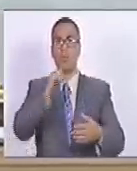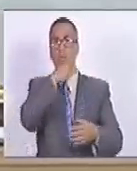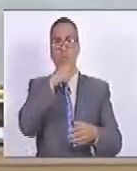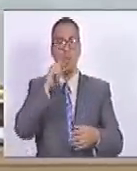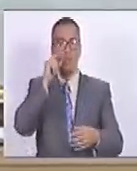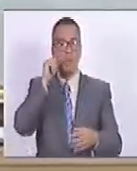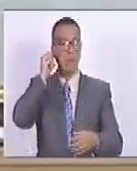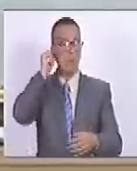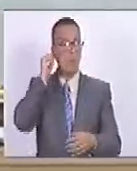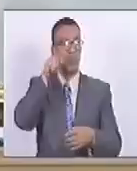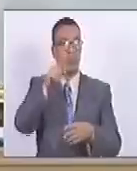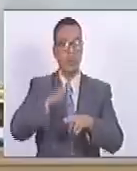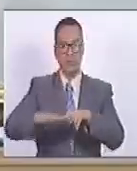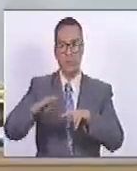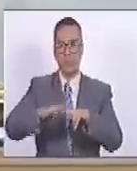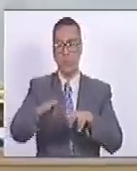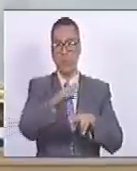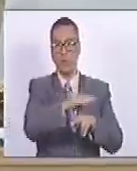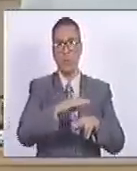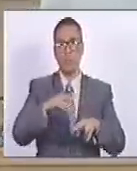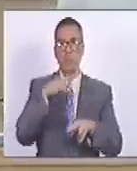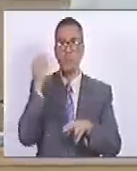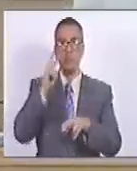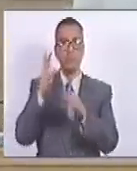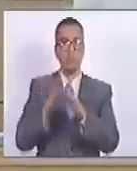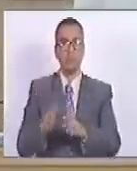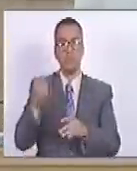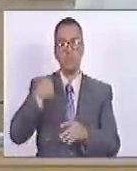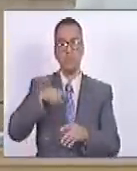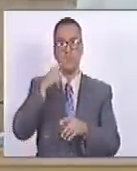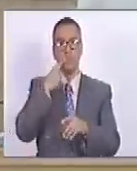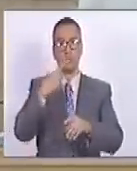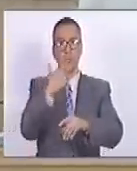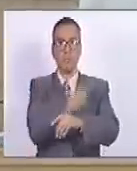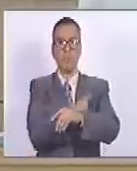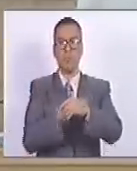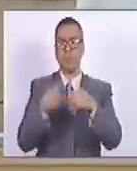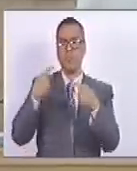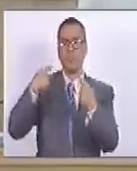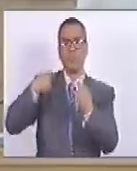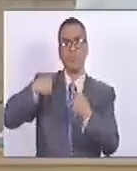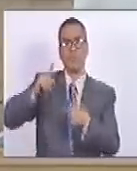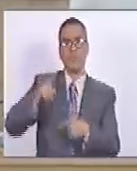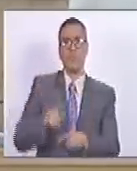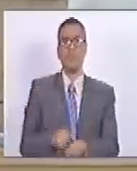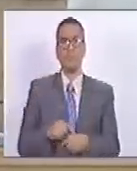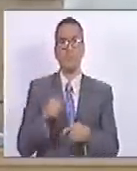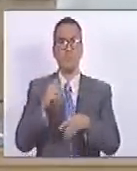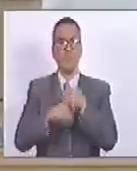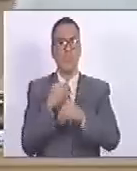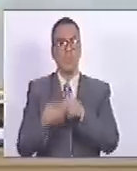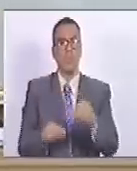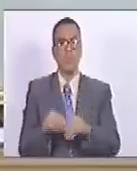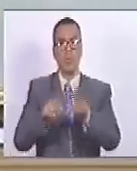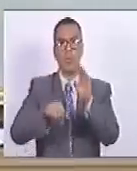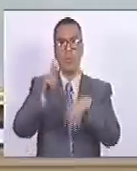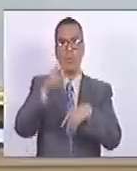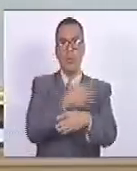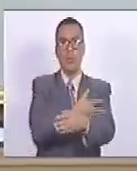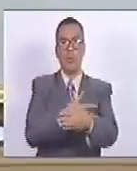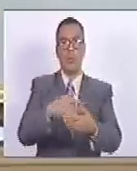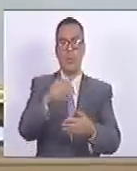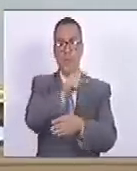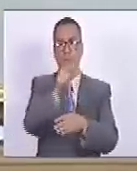y las abuelas de esas niñas y esos niños venezolanos que tienen que ser vacunados. ¿A ellos qué les importa si se atrevieron a llevarse 12 millones de